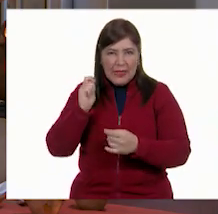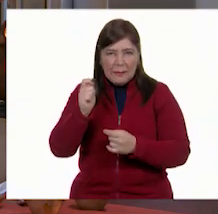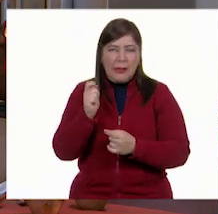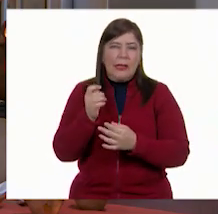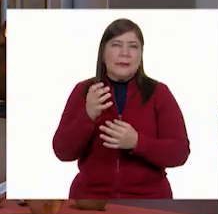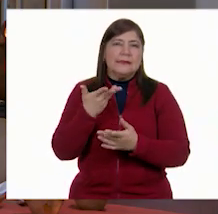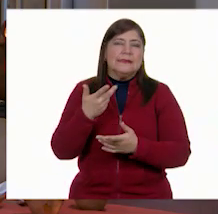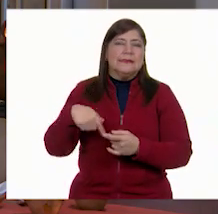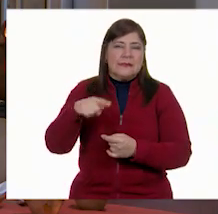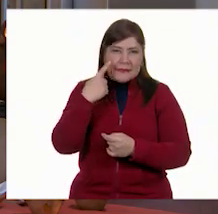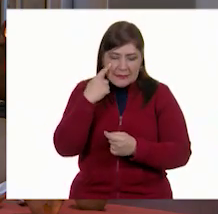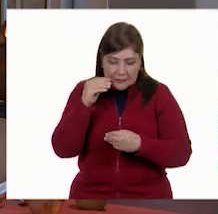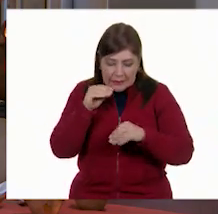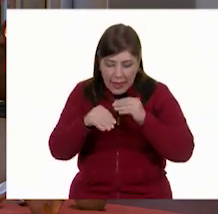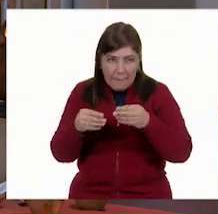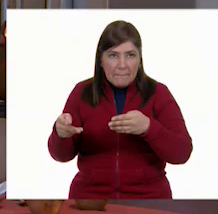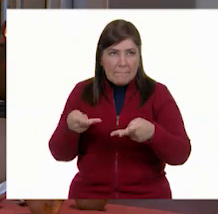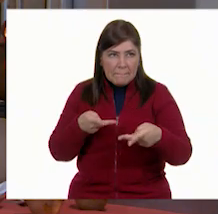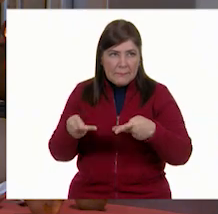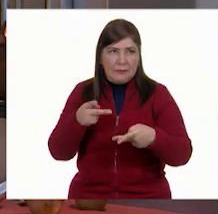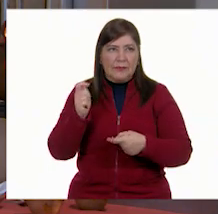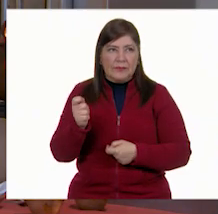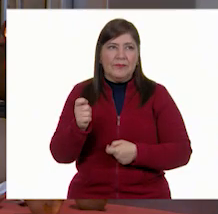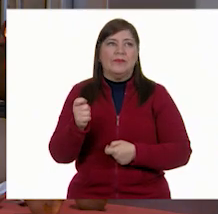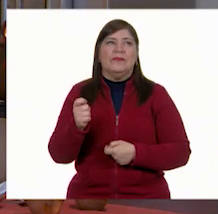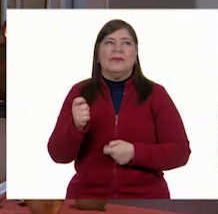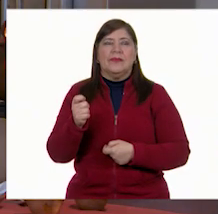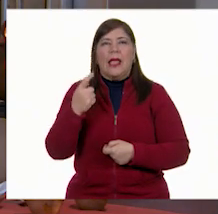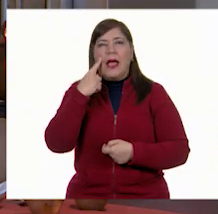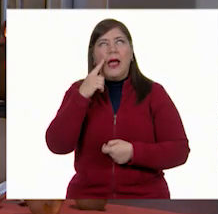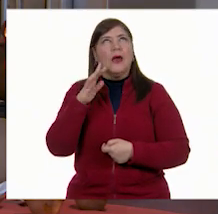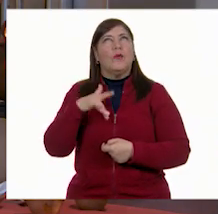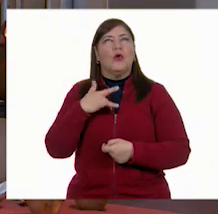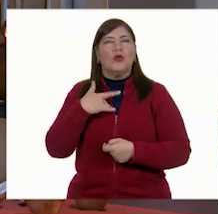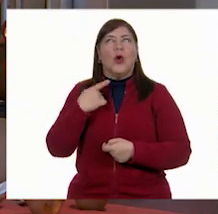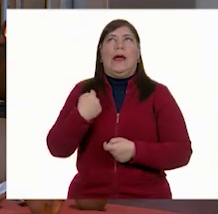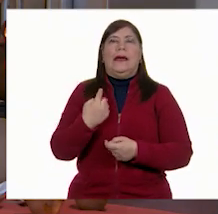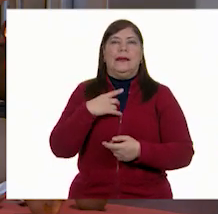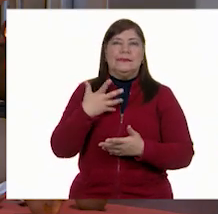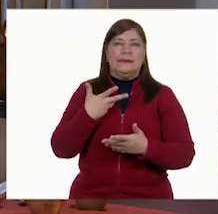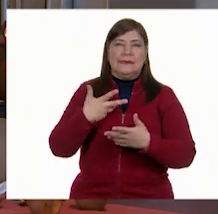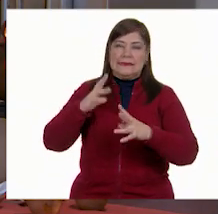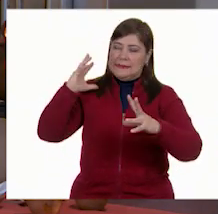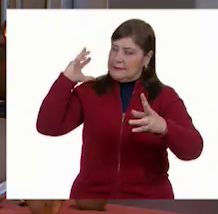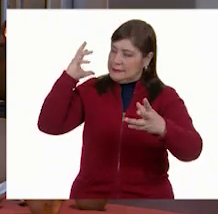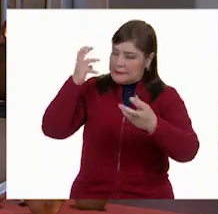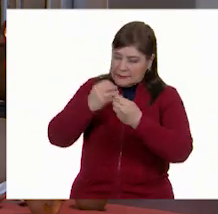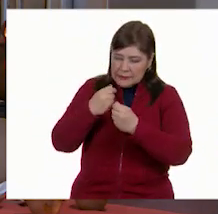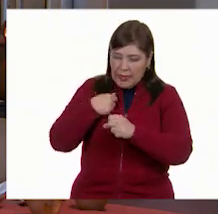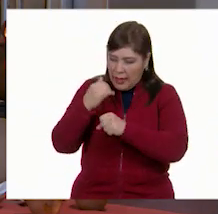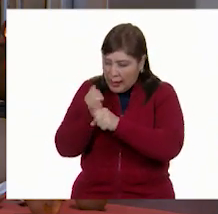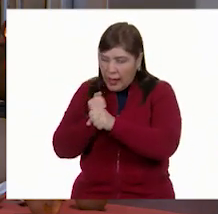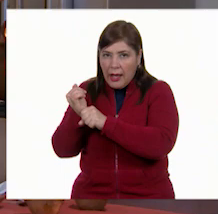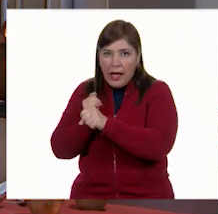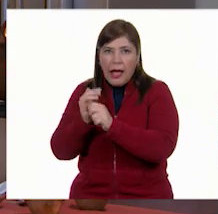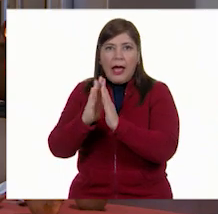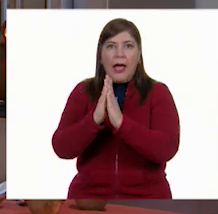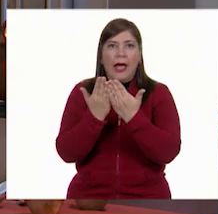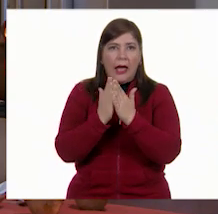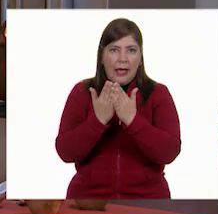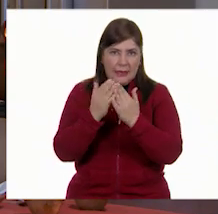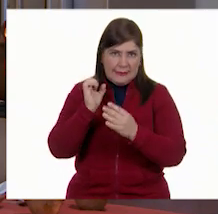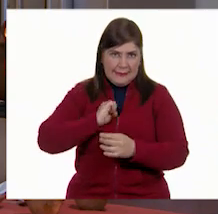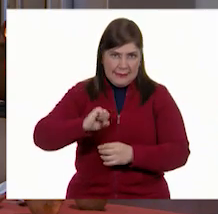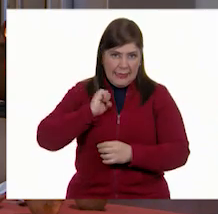guiso muy peculiar, es rescatado y apenas documentado en un libro del